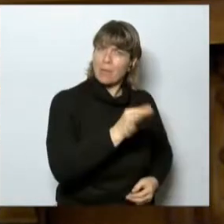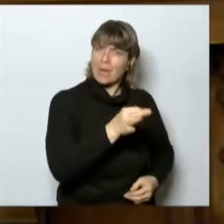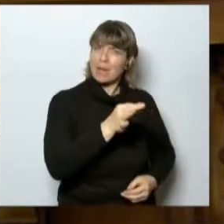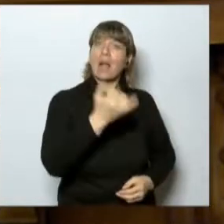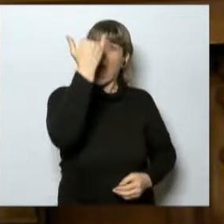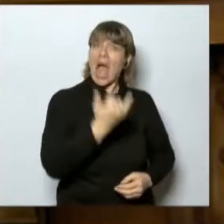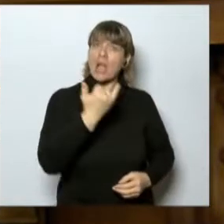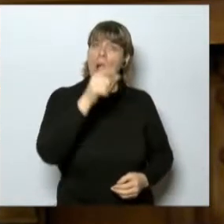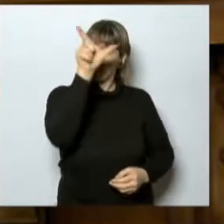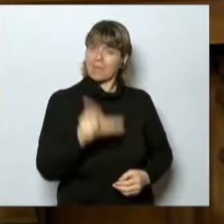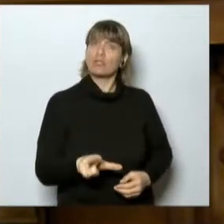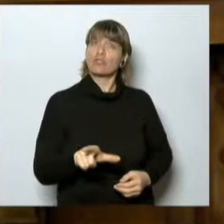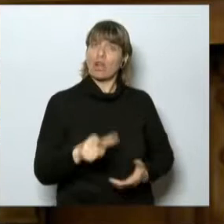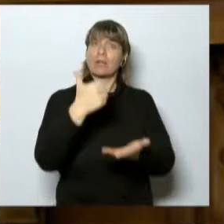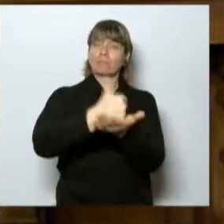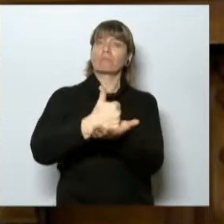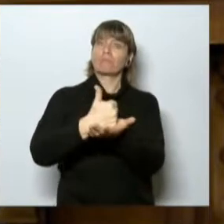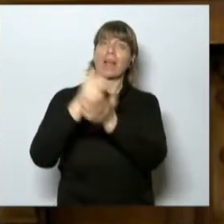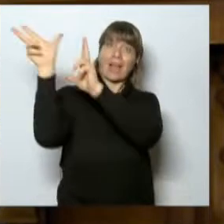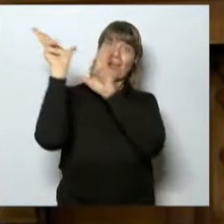un profeta en medio de ellos.